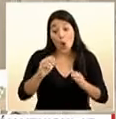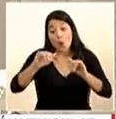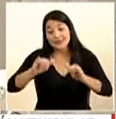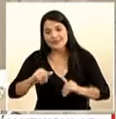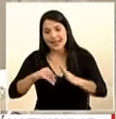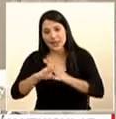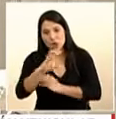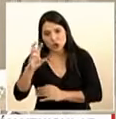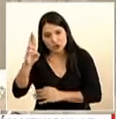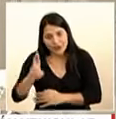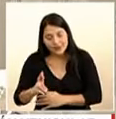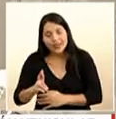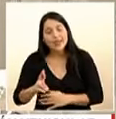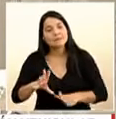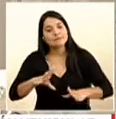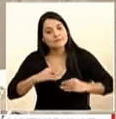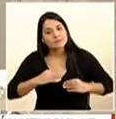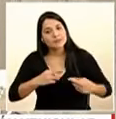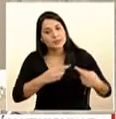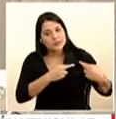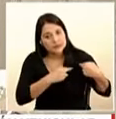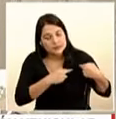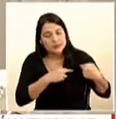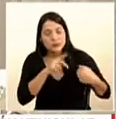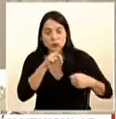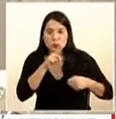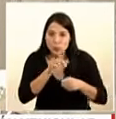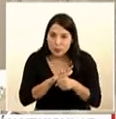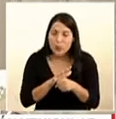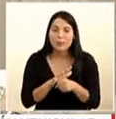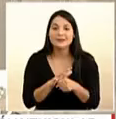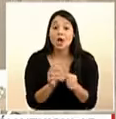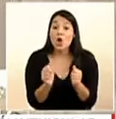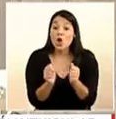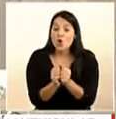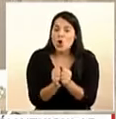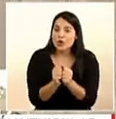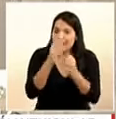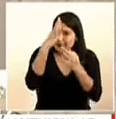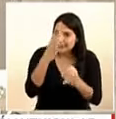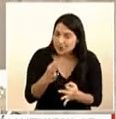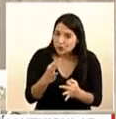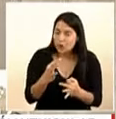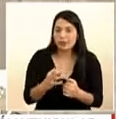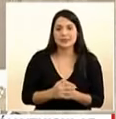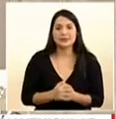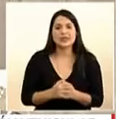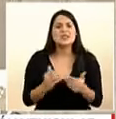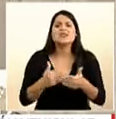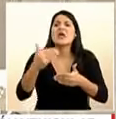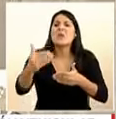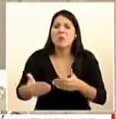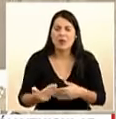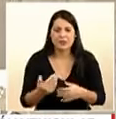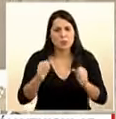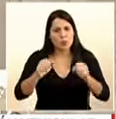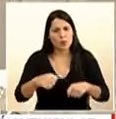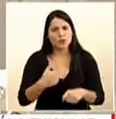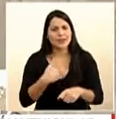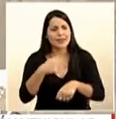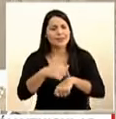responsabilidad que cumplamos lo que nos corresponde en el contexto de estas medidas sanitarias tendremos posteriormente el periodo para vacacionar